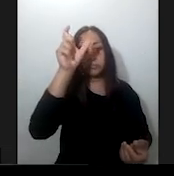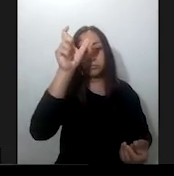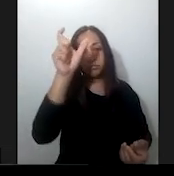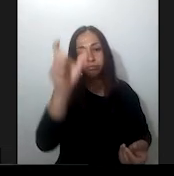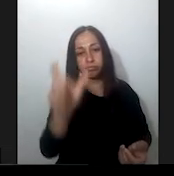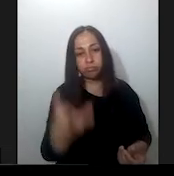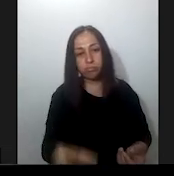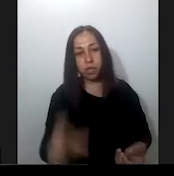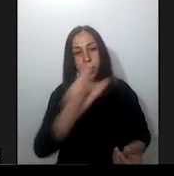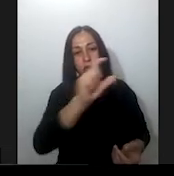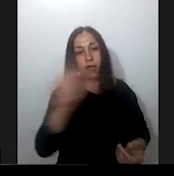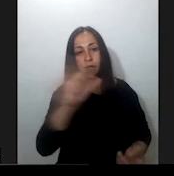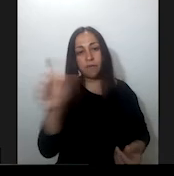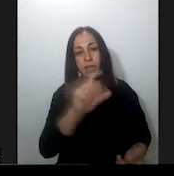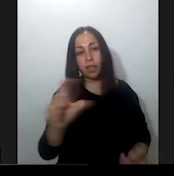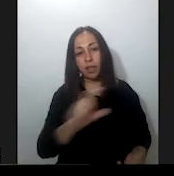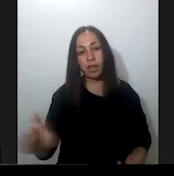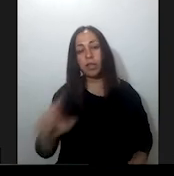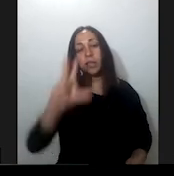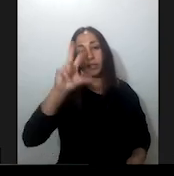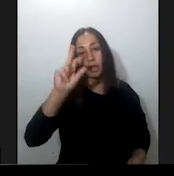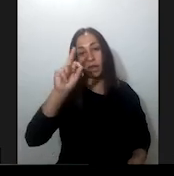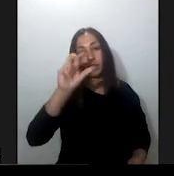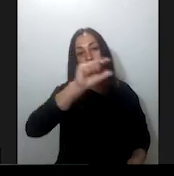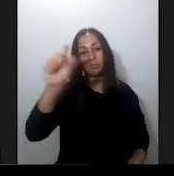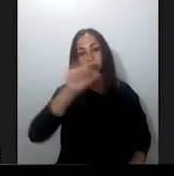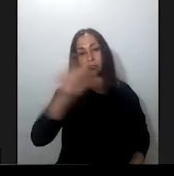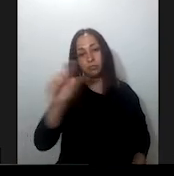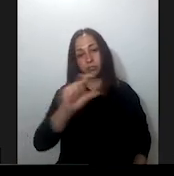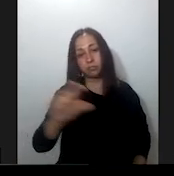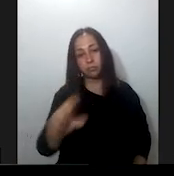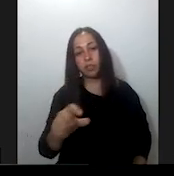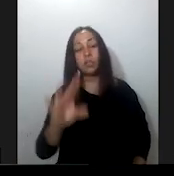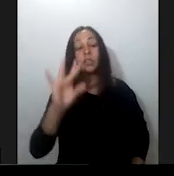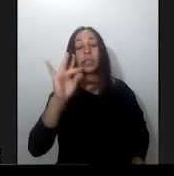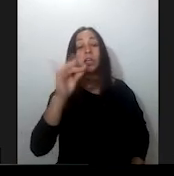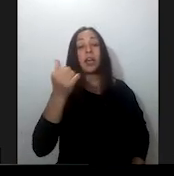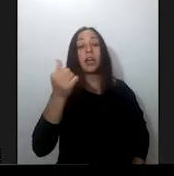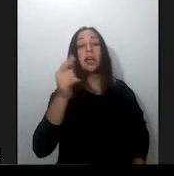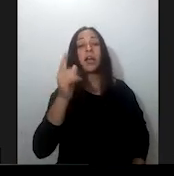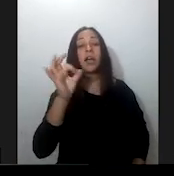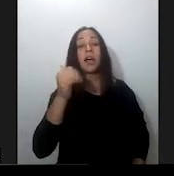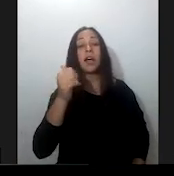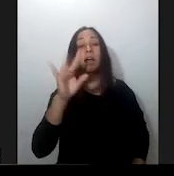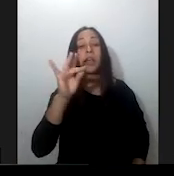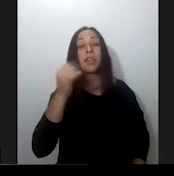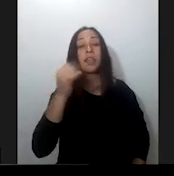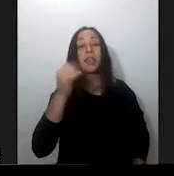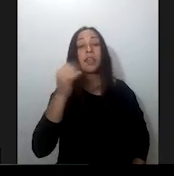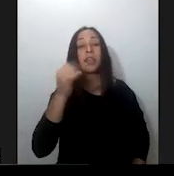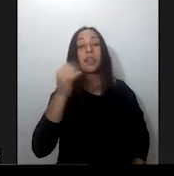filas porque está contando como primera fila el encabezado de la tabla. Entonces, dentro de